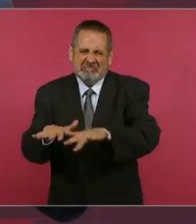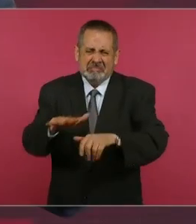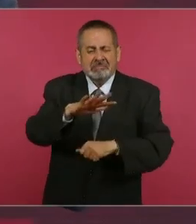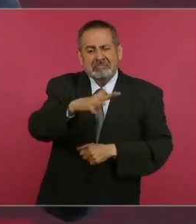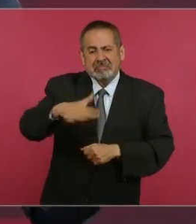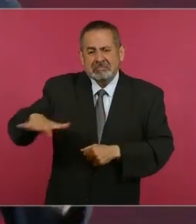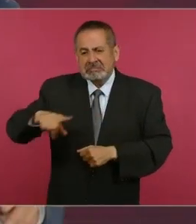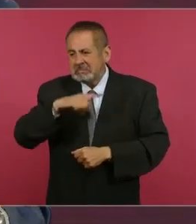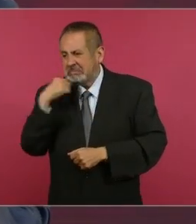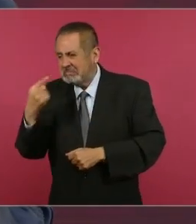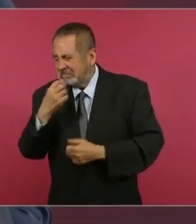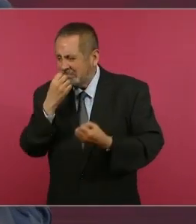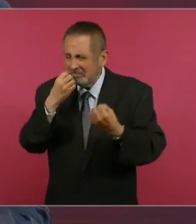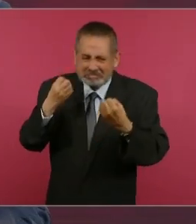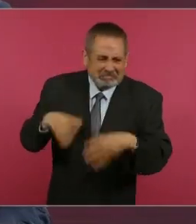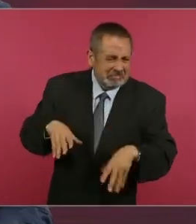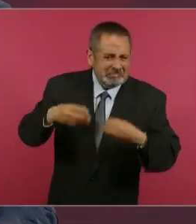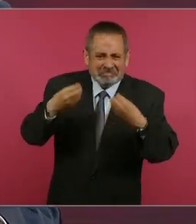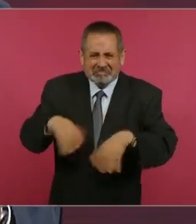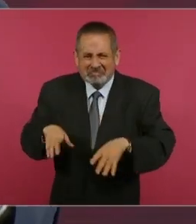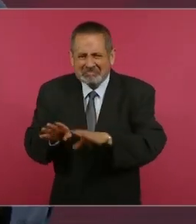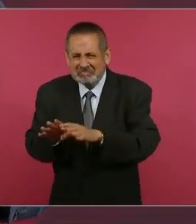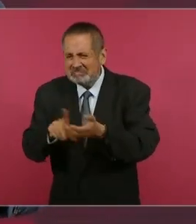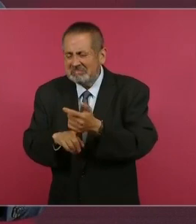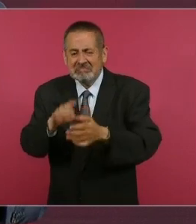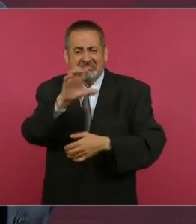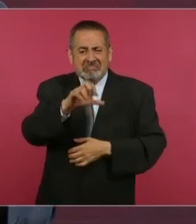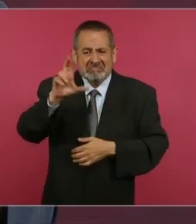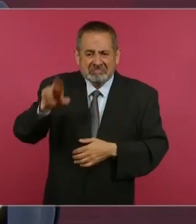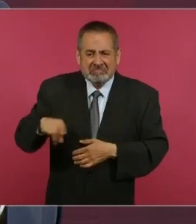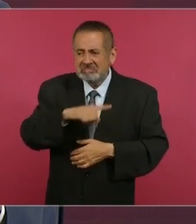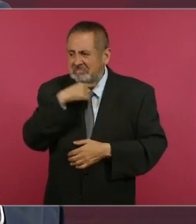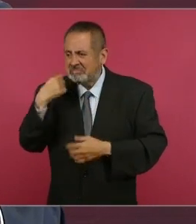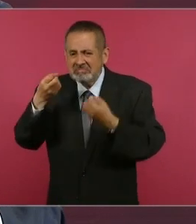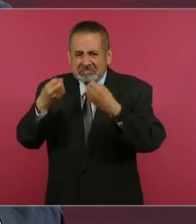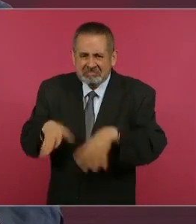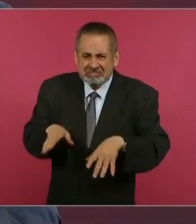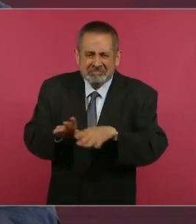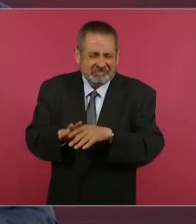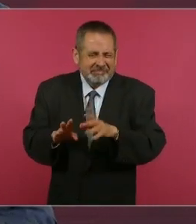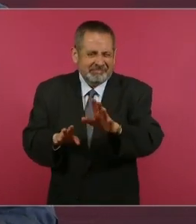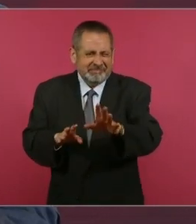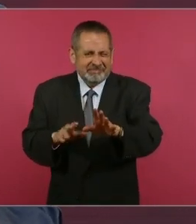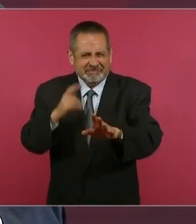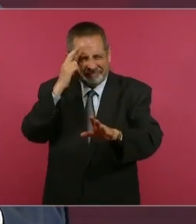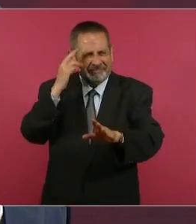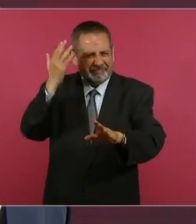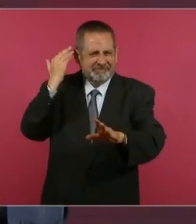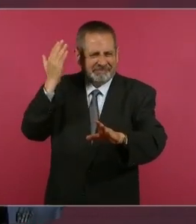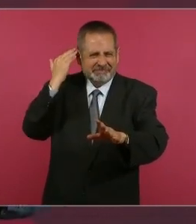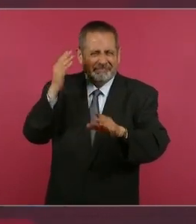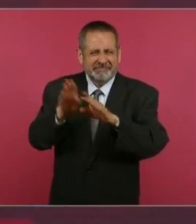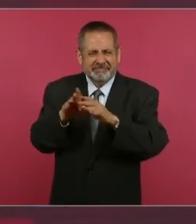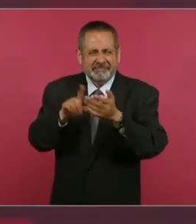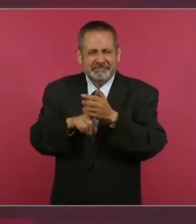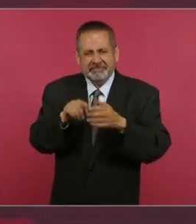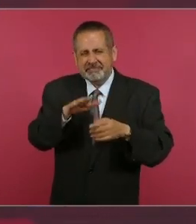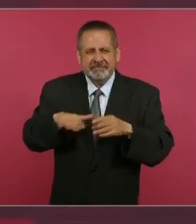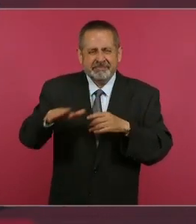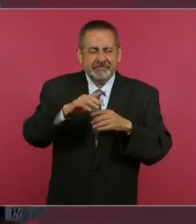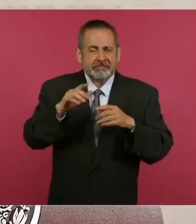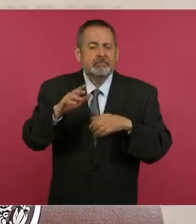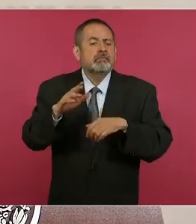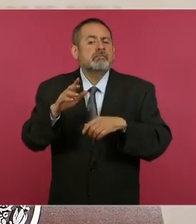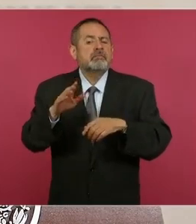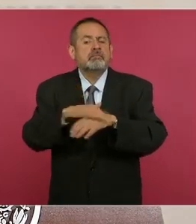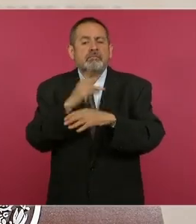se iba a afectar mucho Cancún y todos los centros turísticos por el